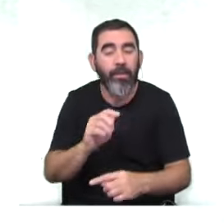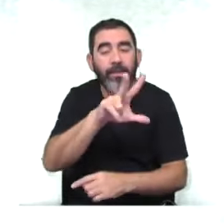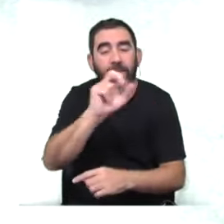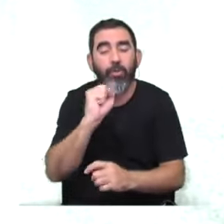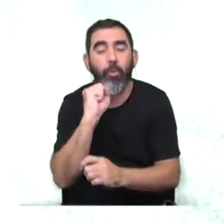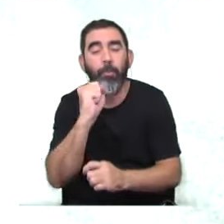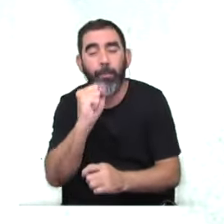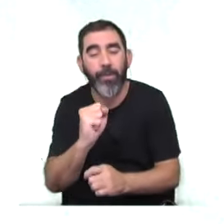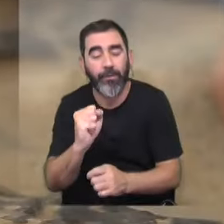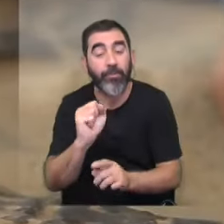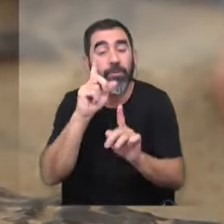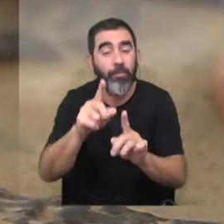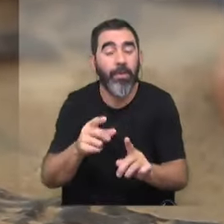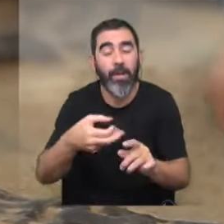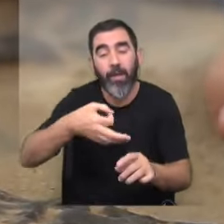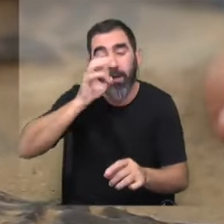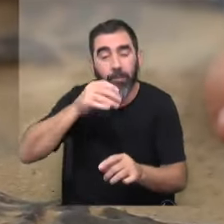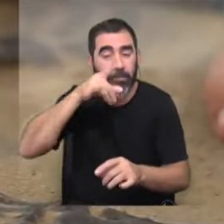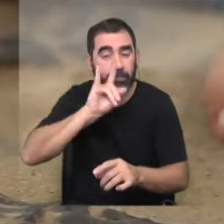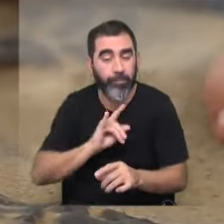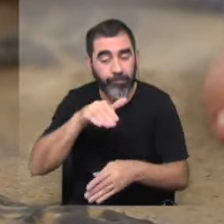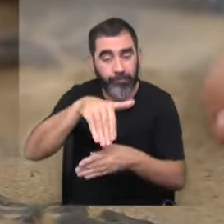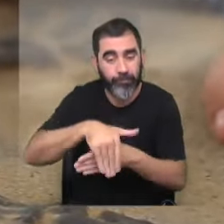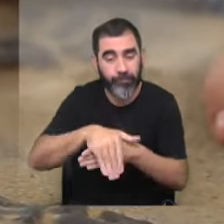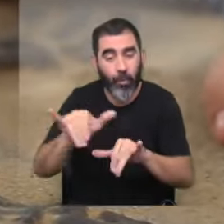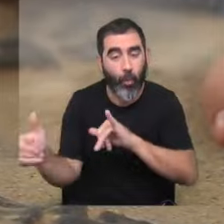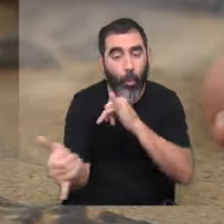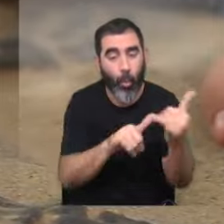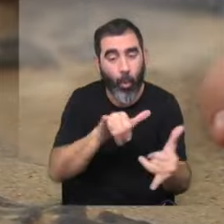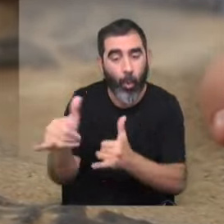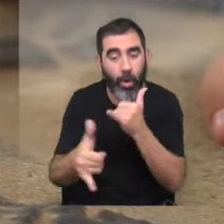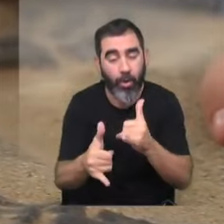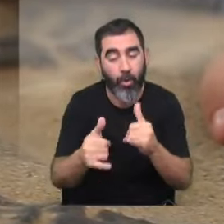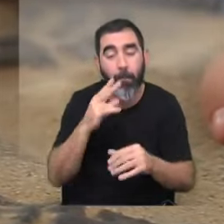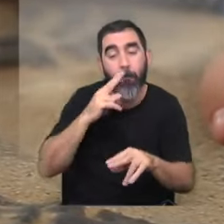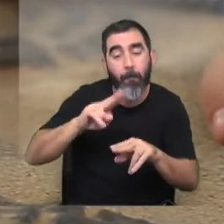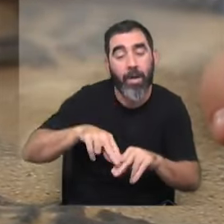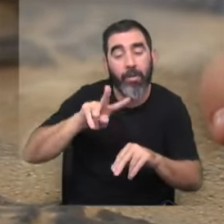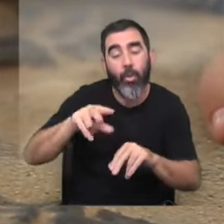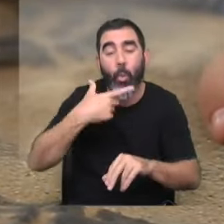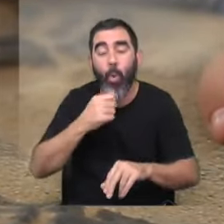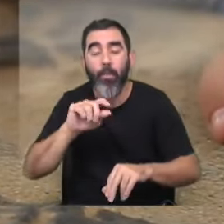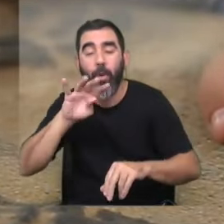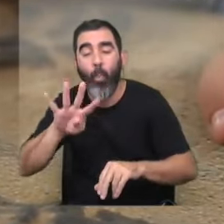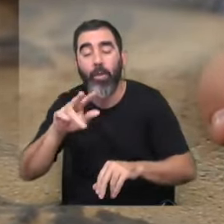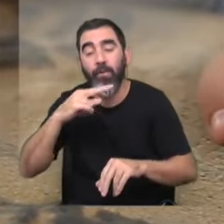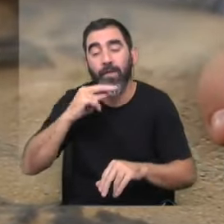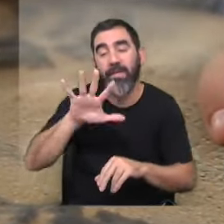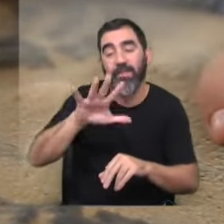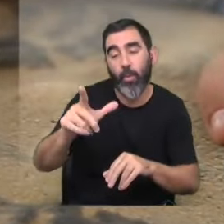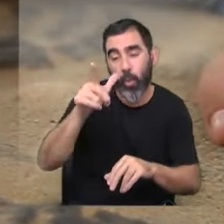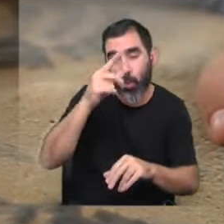300 pesos e incluye una merienda. Este encuentro lúdico y didáctico se ofrece martes 2, jueves 4 y viernes 5 de julio